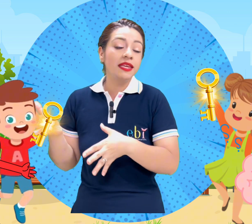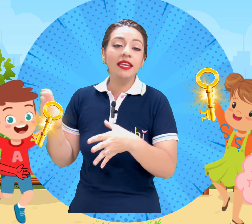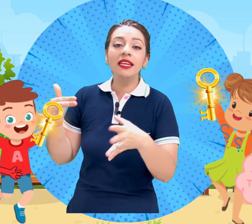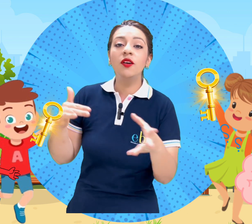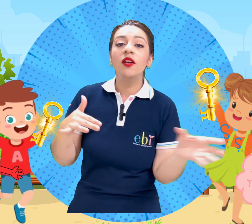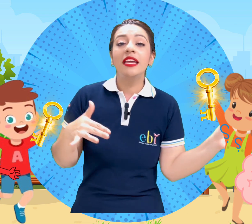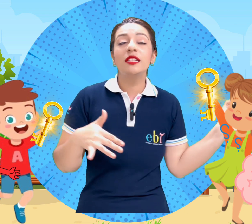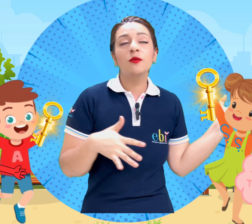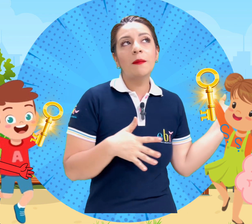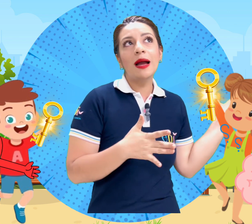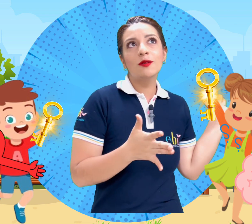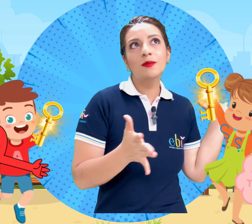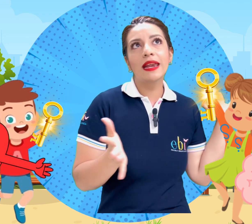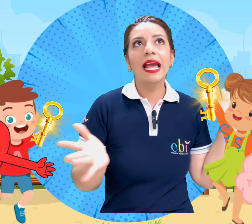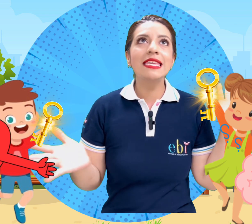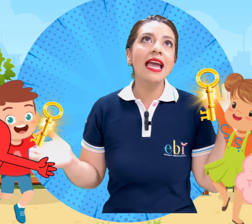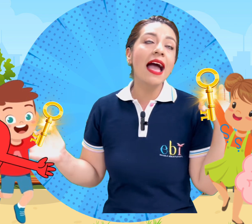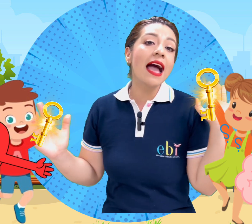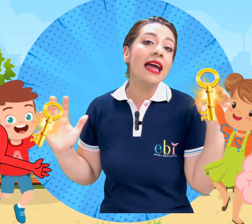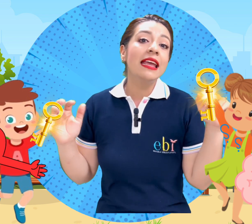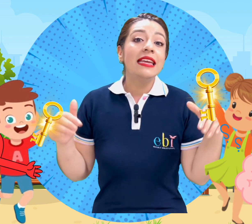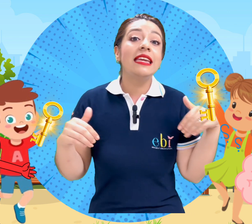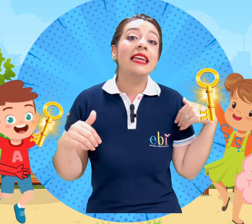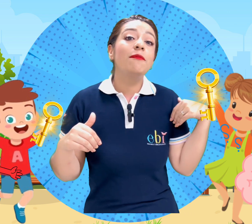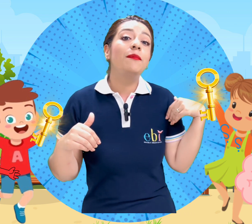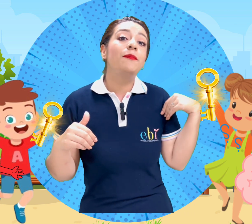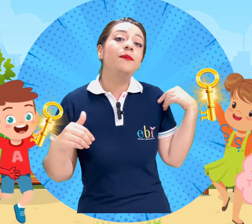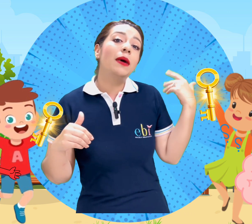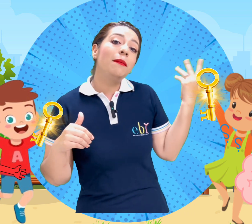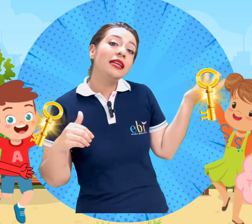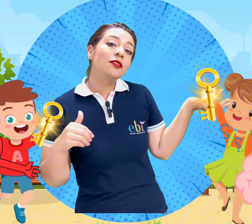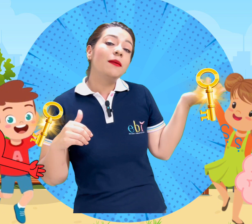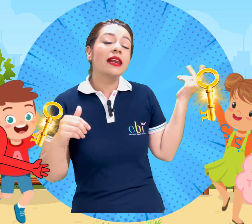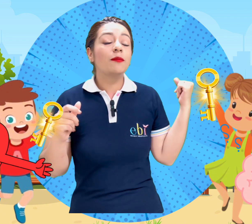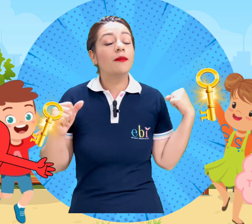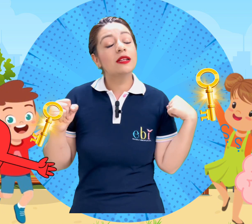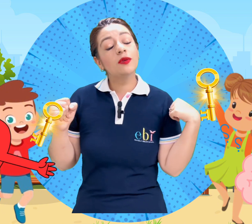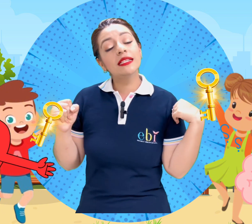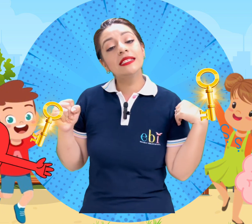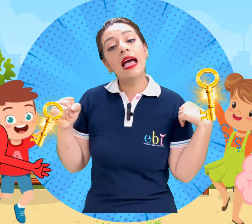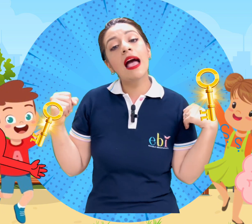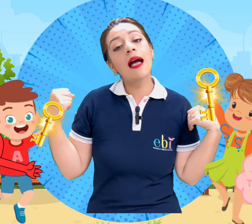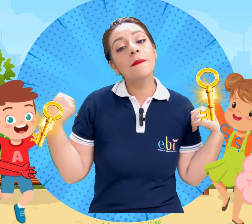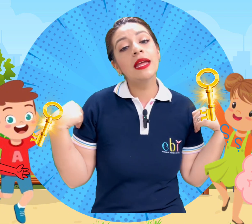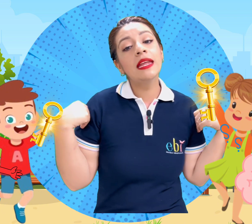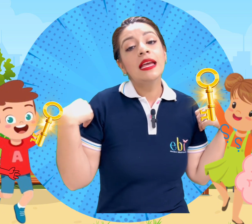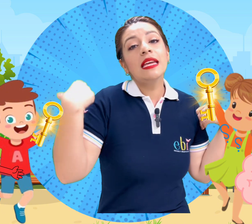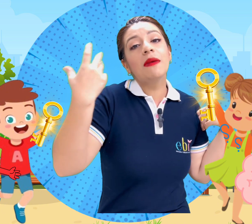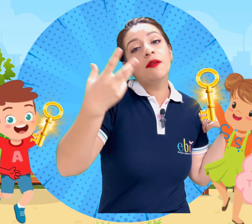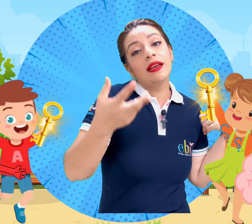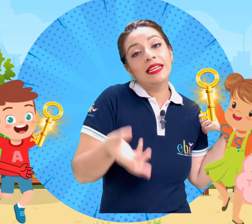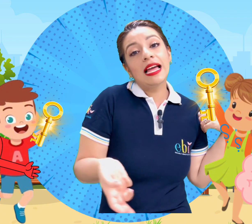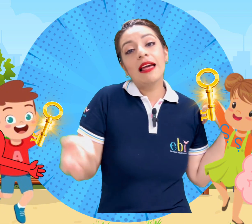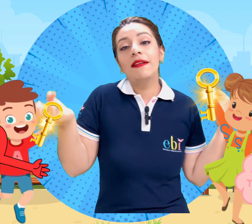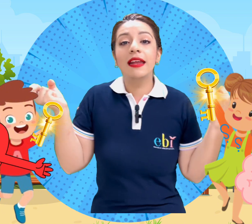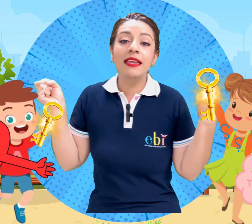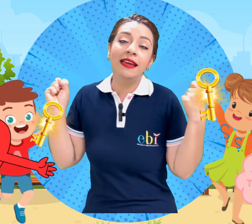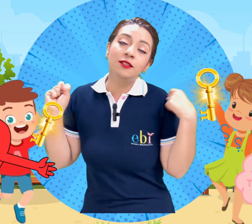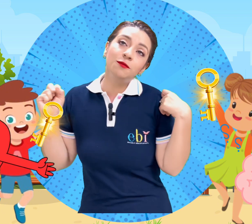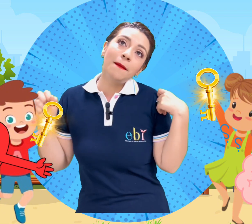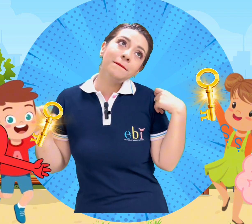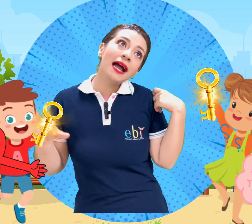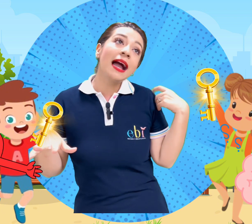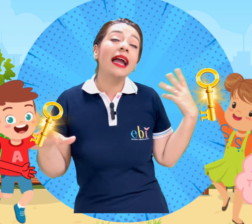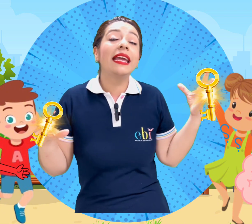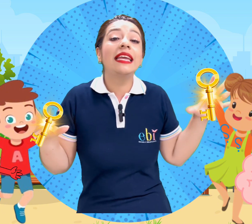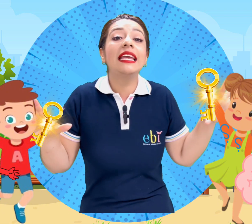del camino y su mamá los va a regañar y Pablito va a reprobar su examen y Manuelita la va a regañar